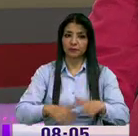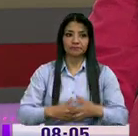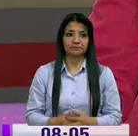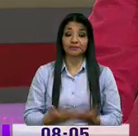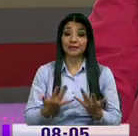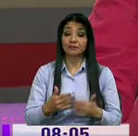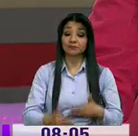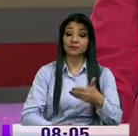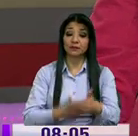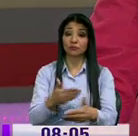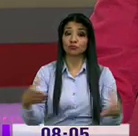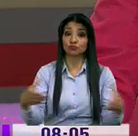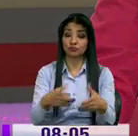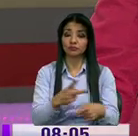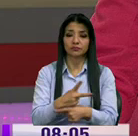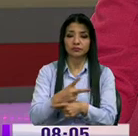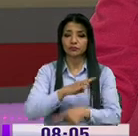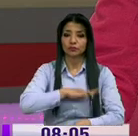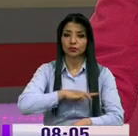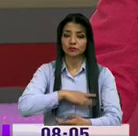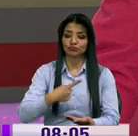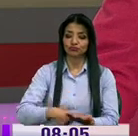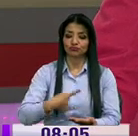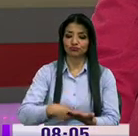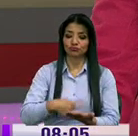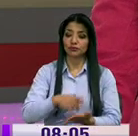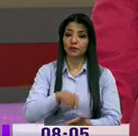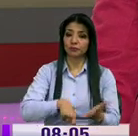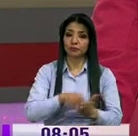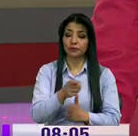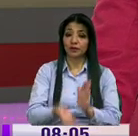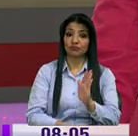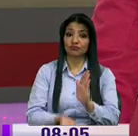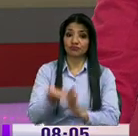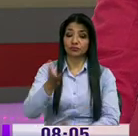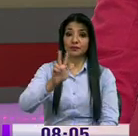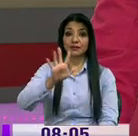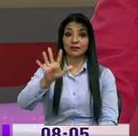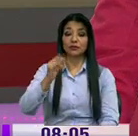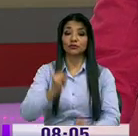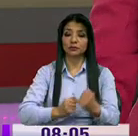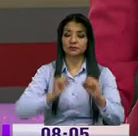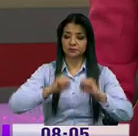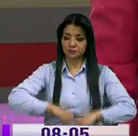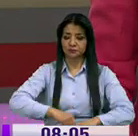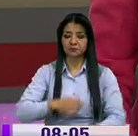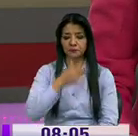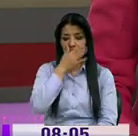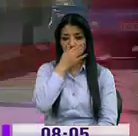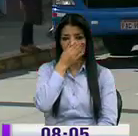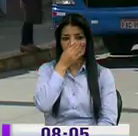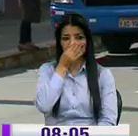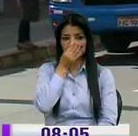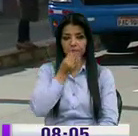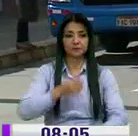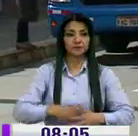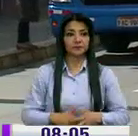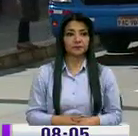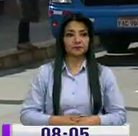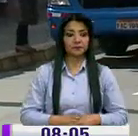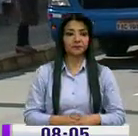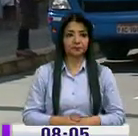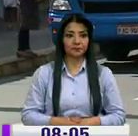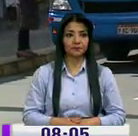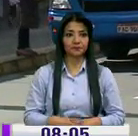en las próximas semanas el Consejo Metropolitano defina si sube o no a 35 centavos la tarifa. La solicitud